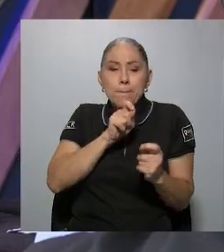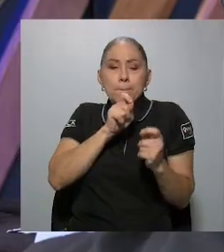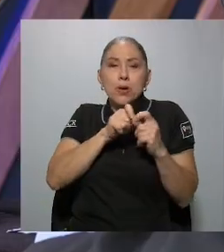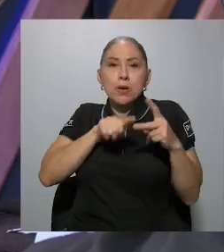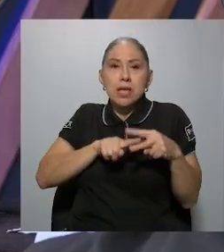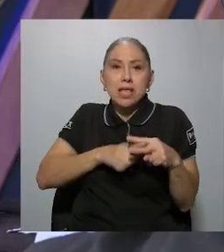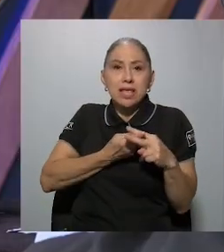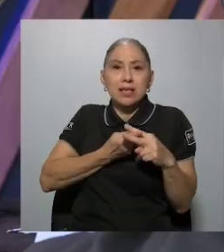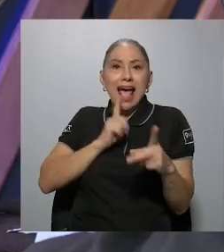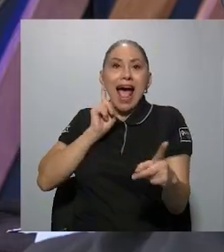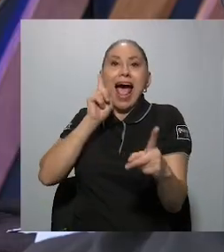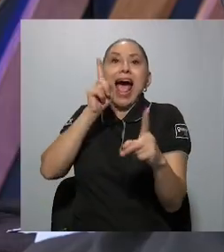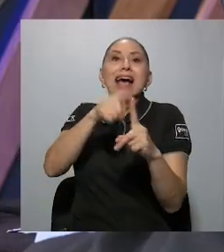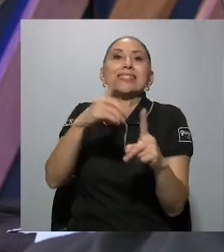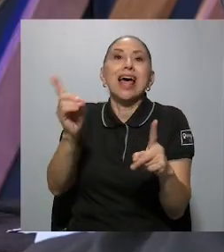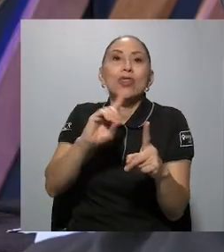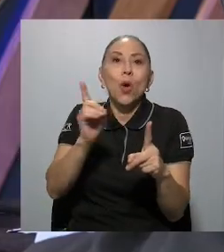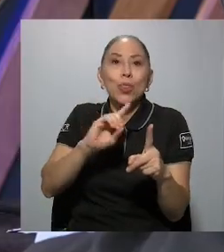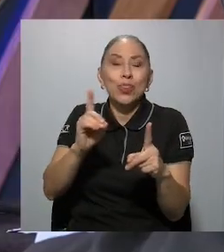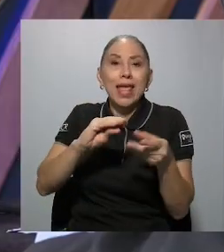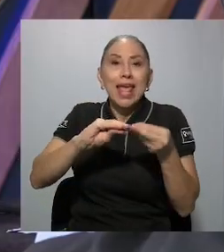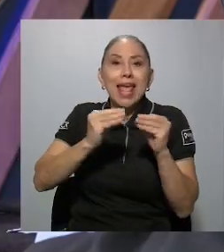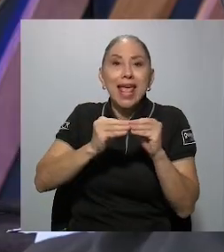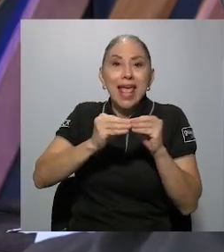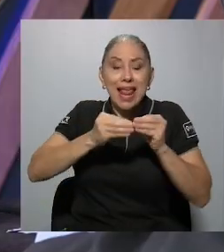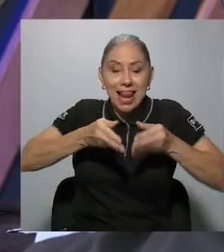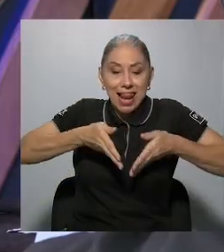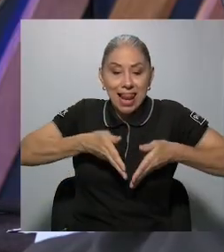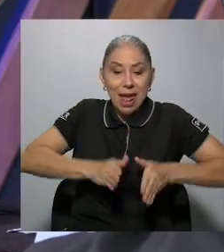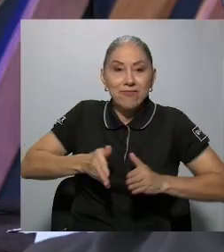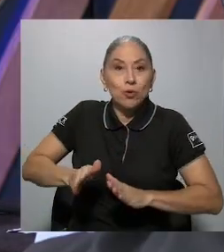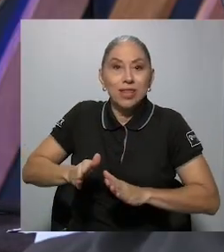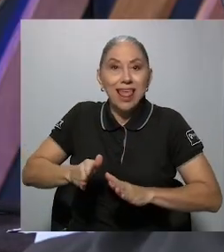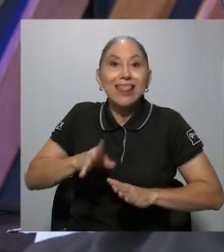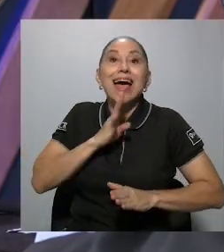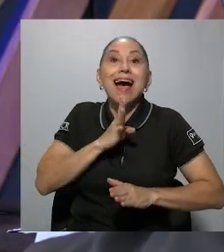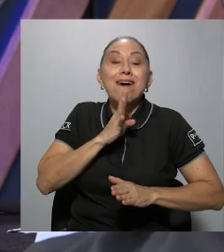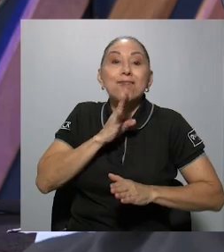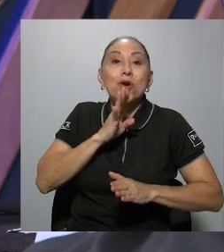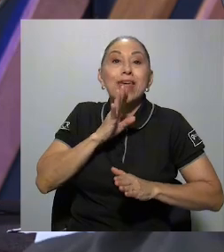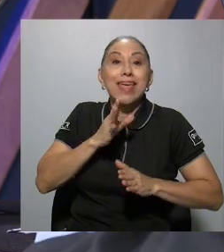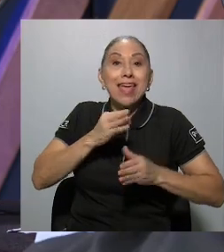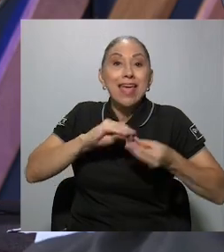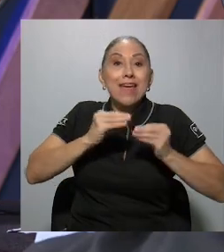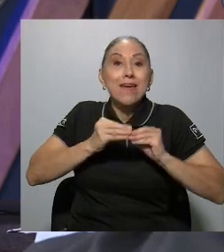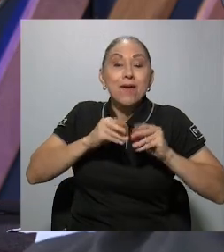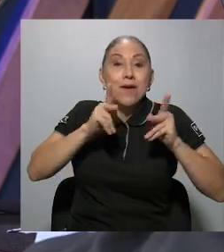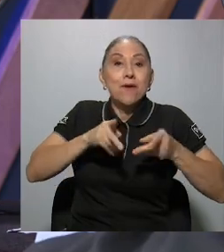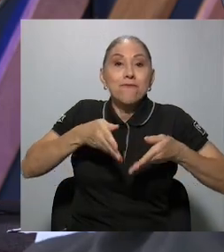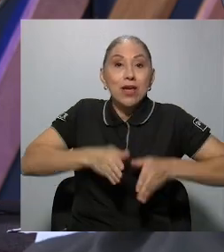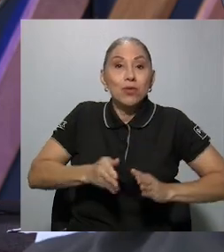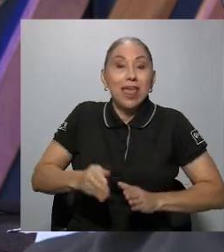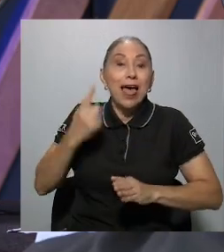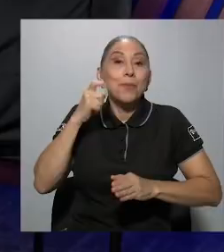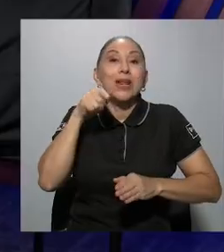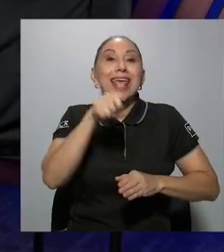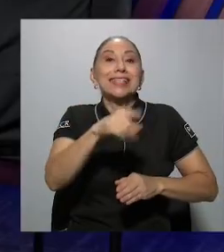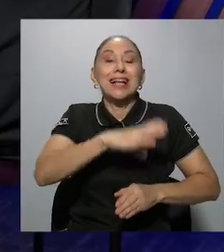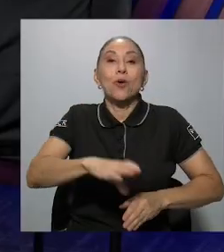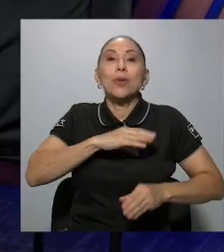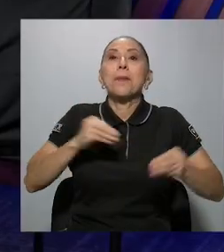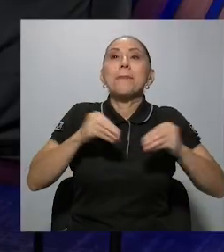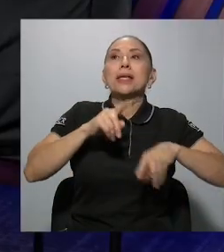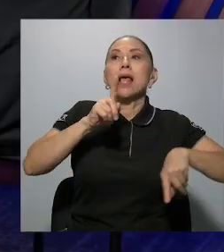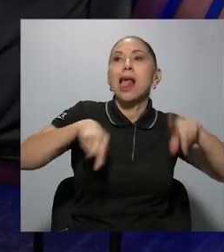de inicio, hasta dónde debía llegar la fecundidad. Y hablo de la fecundidad porque es el componente más volátil